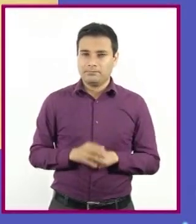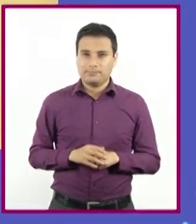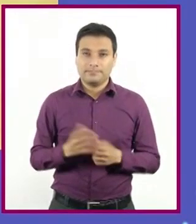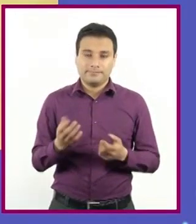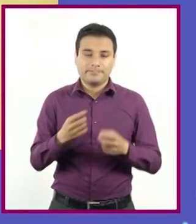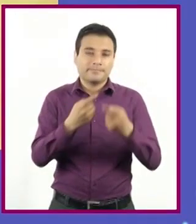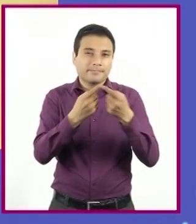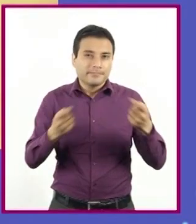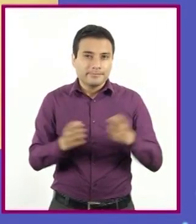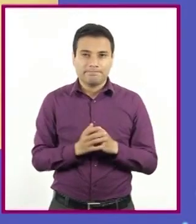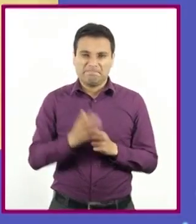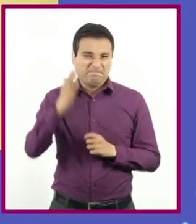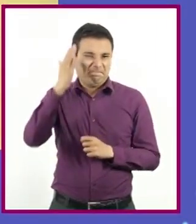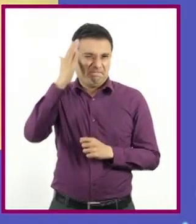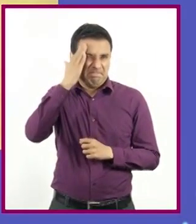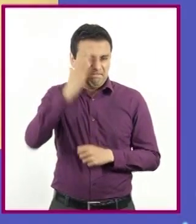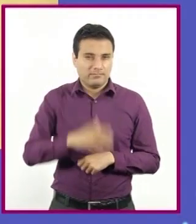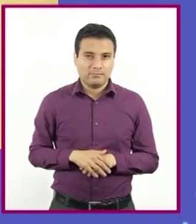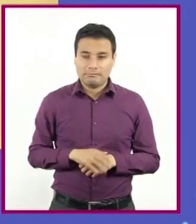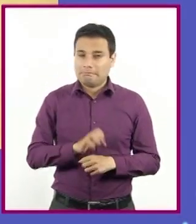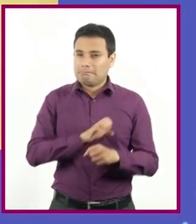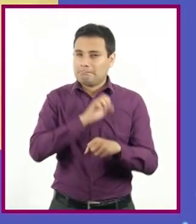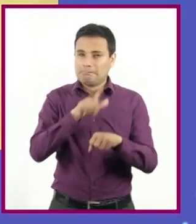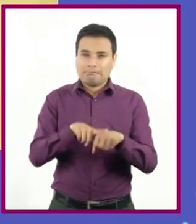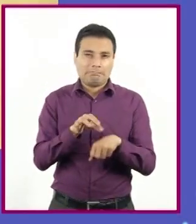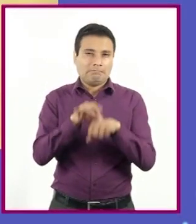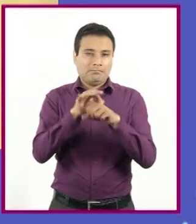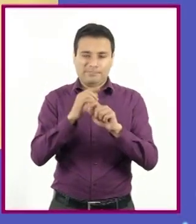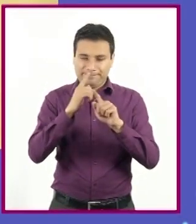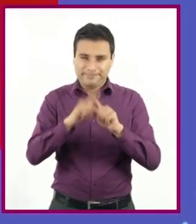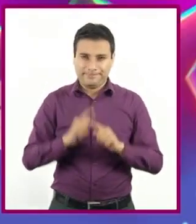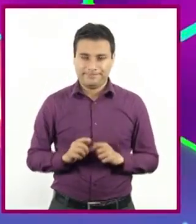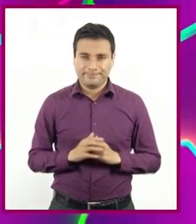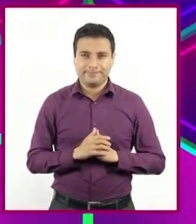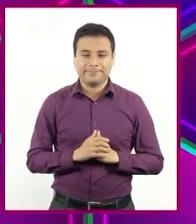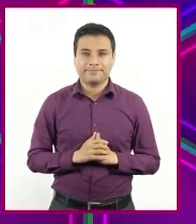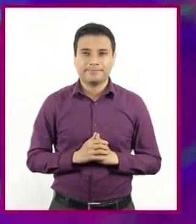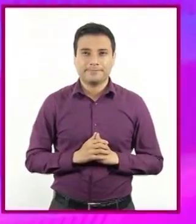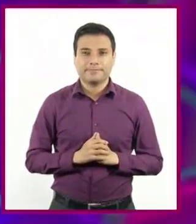como principalmente, especialmente, entre otros.